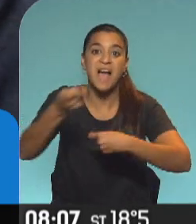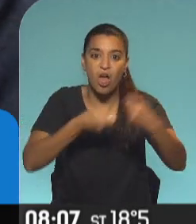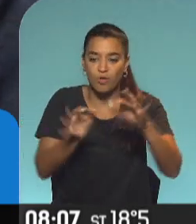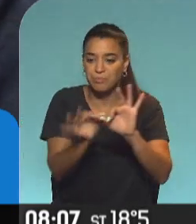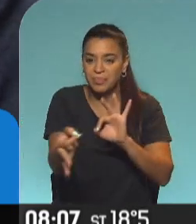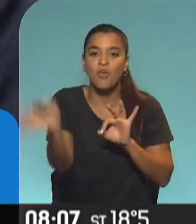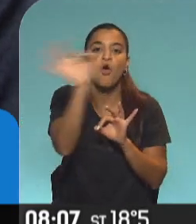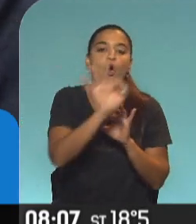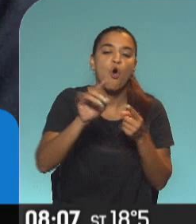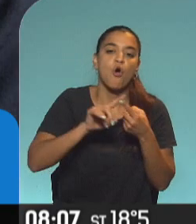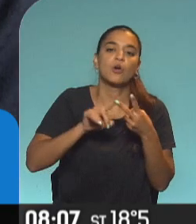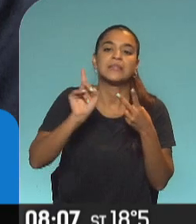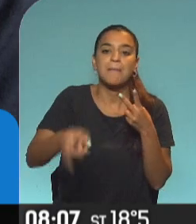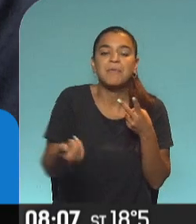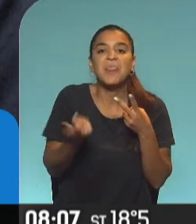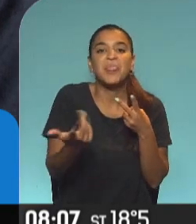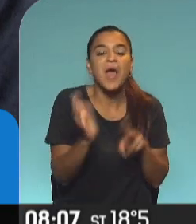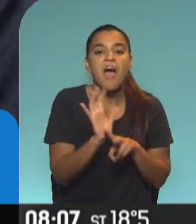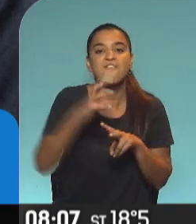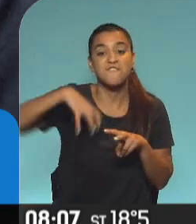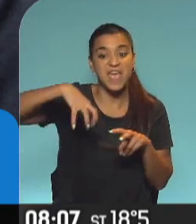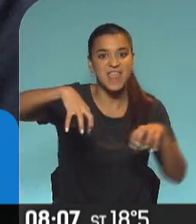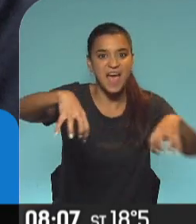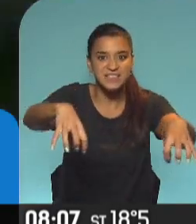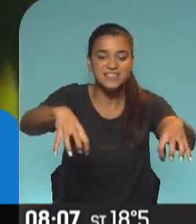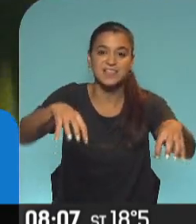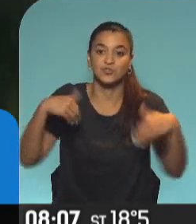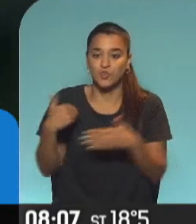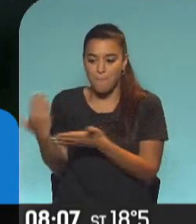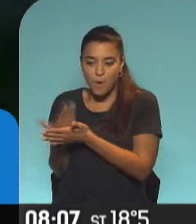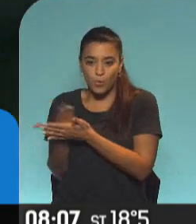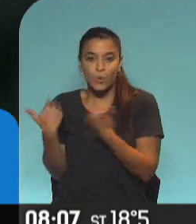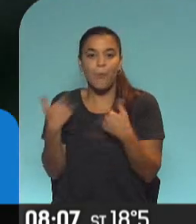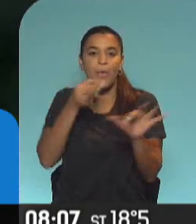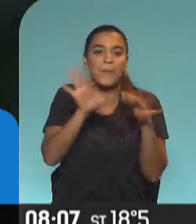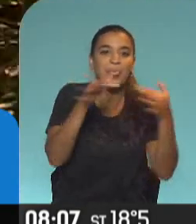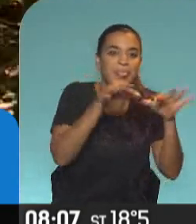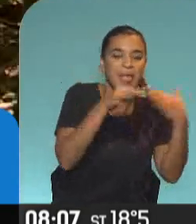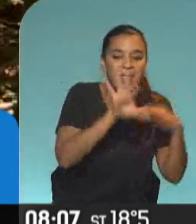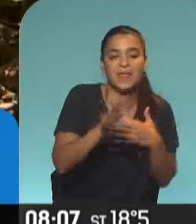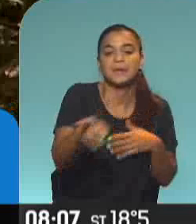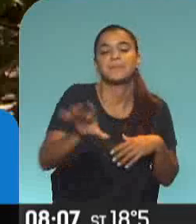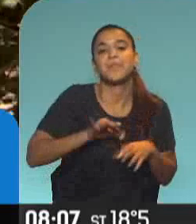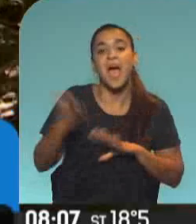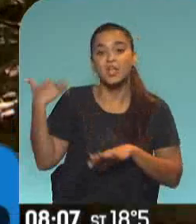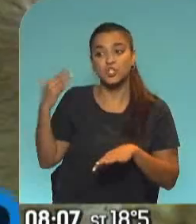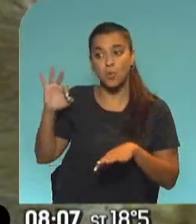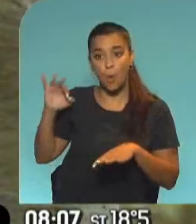o facilita la cuestión de ferias donde los productores puedan vender su producción. Desde el año 50 para